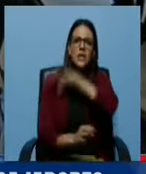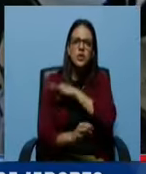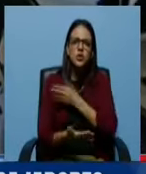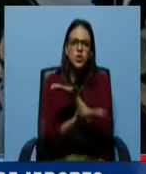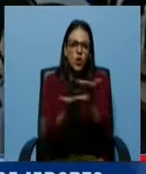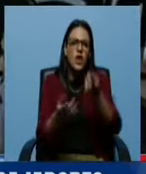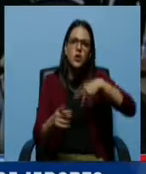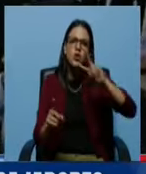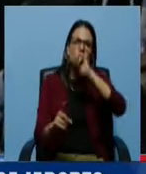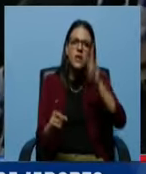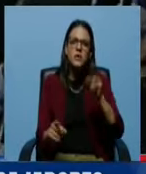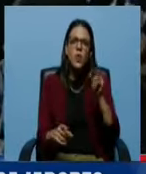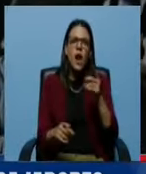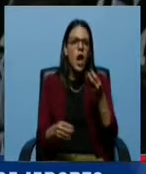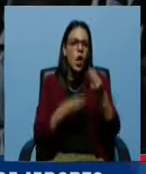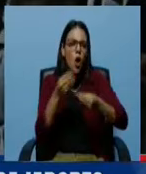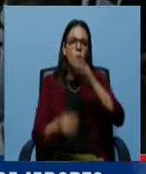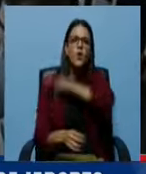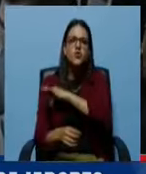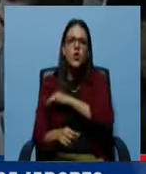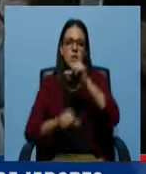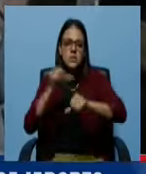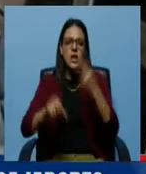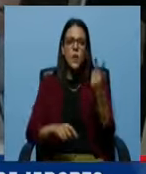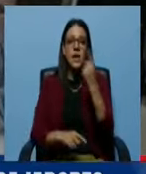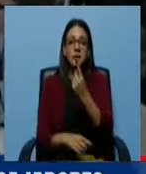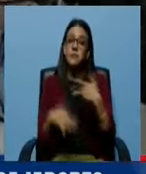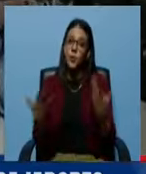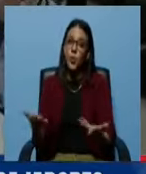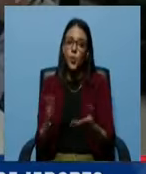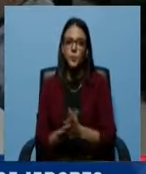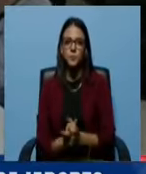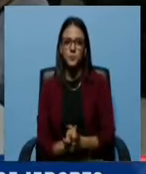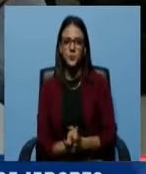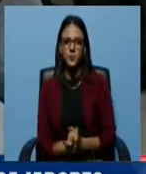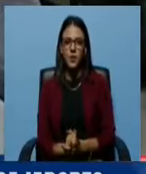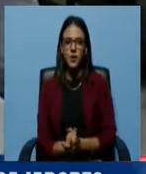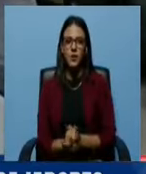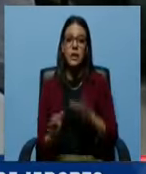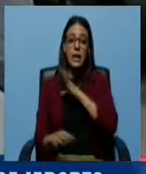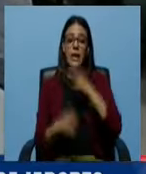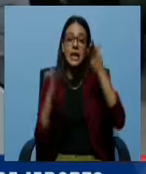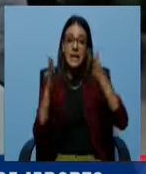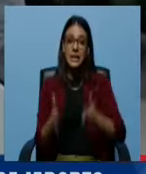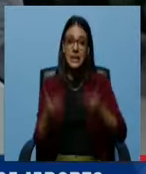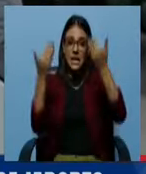le llamamos el socialismo del siglo XXI. Cristiano,